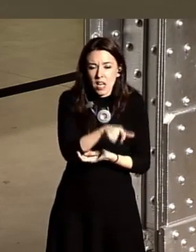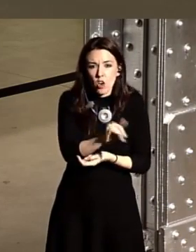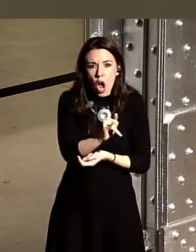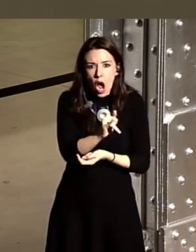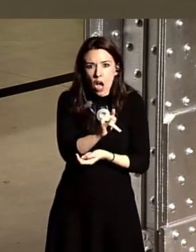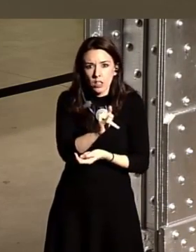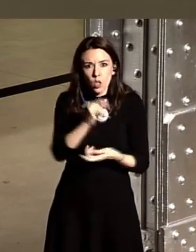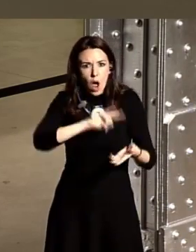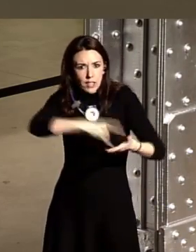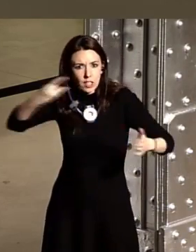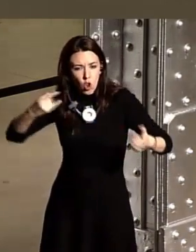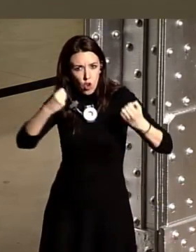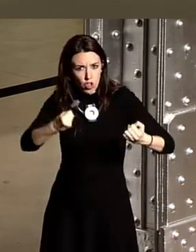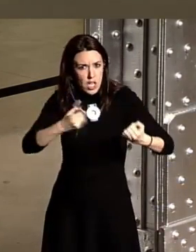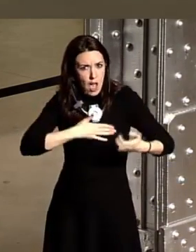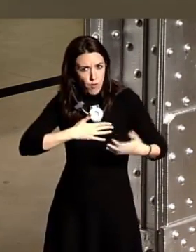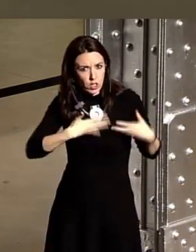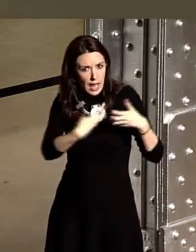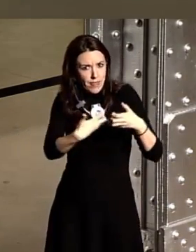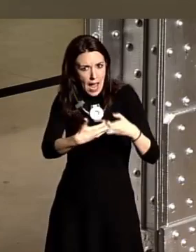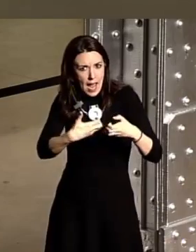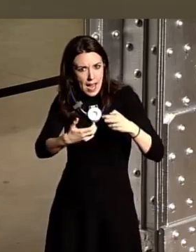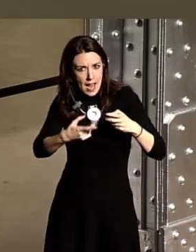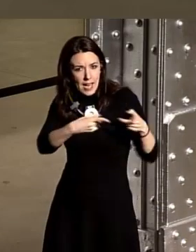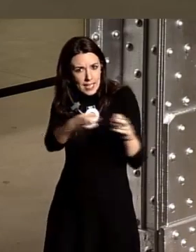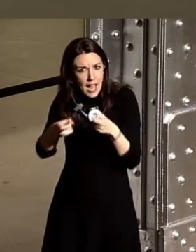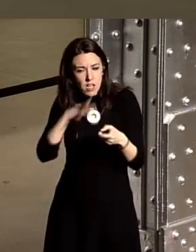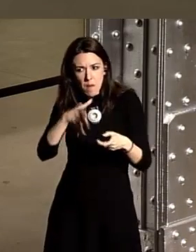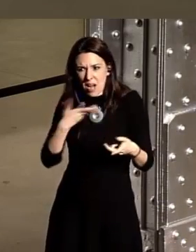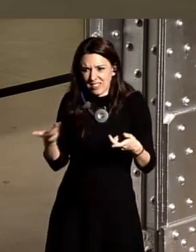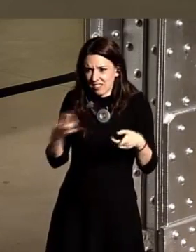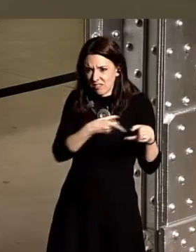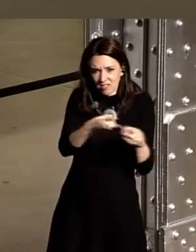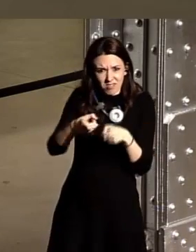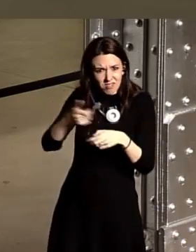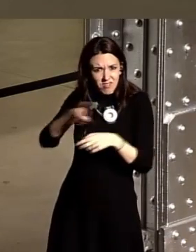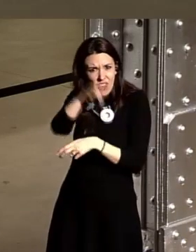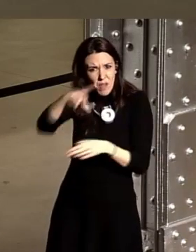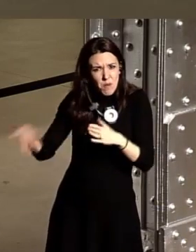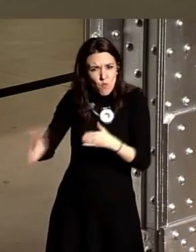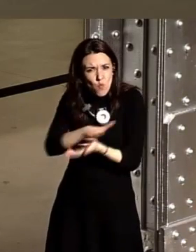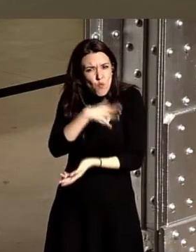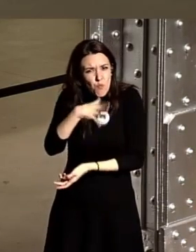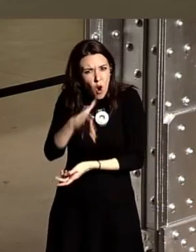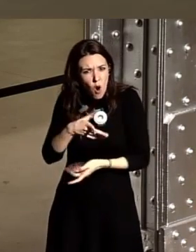tanto tecnología de guerra y por qué mataban tantos civiles. Entonces pedimos ir al